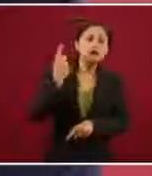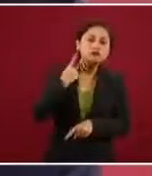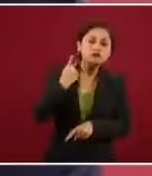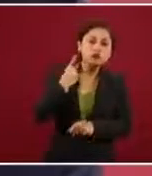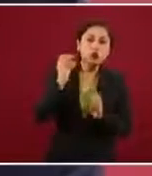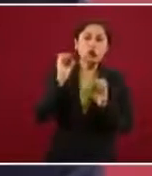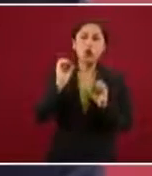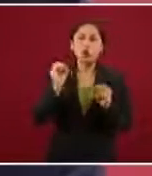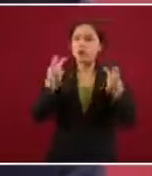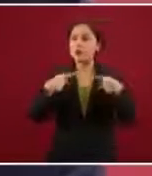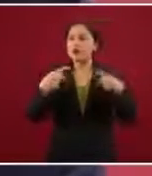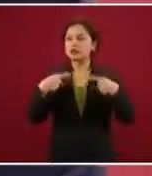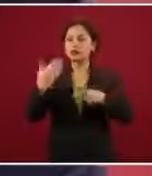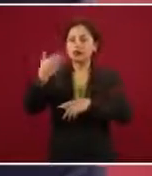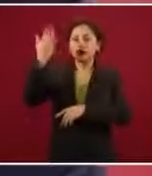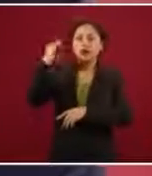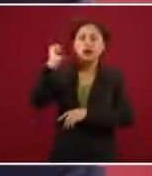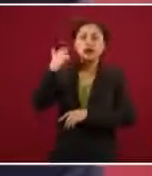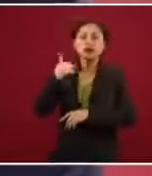influyentes.